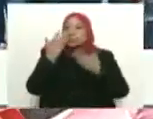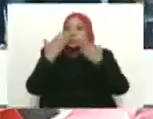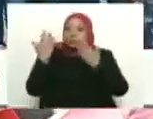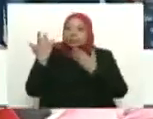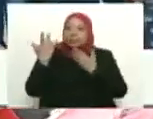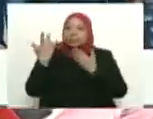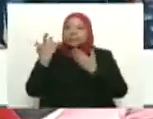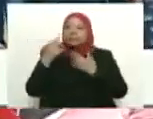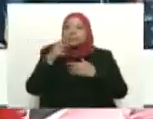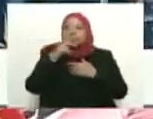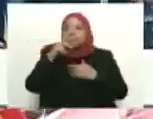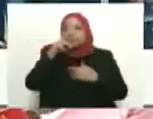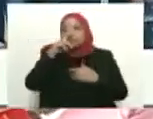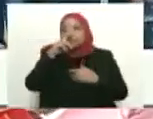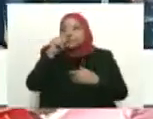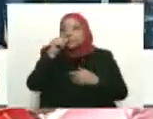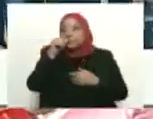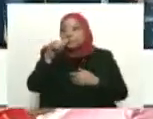Miguel Rodríguez.